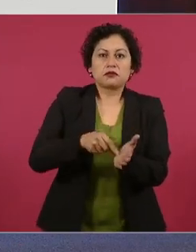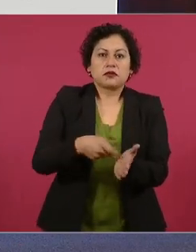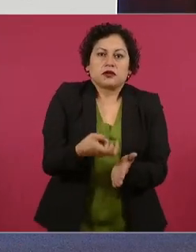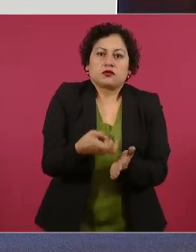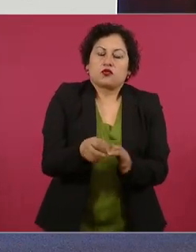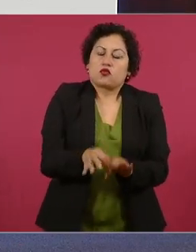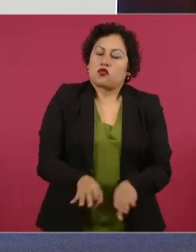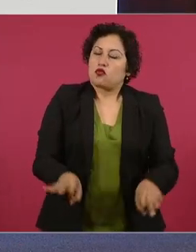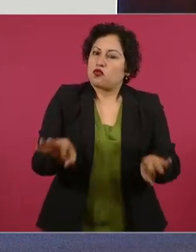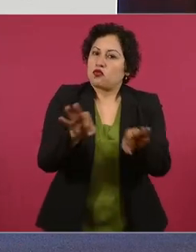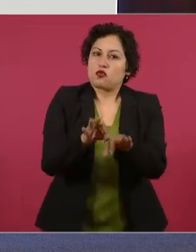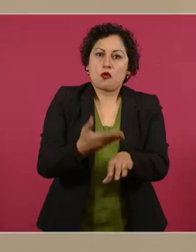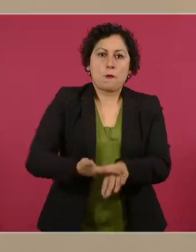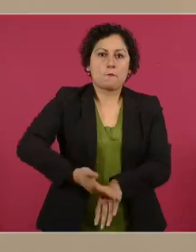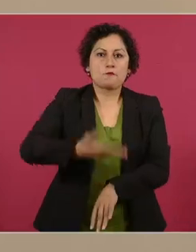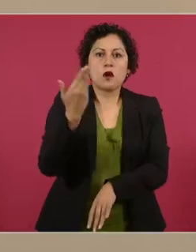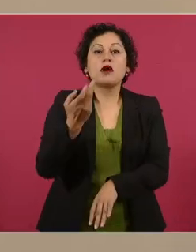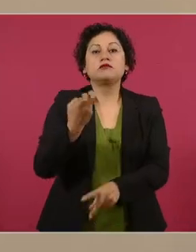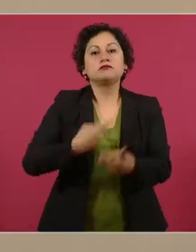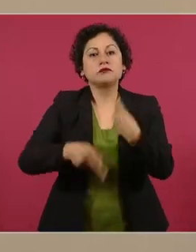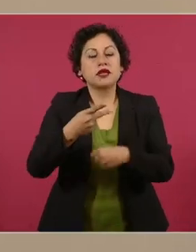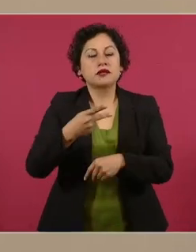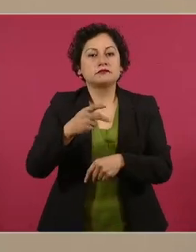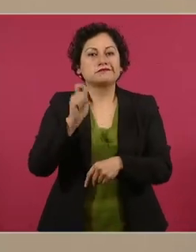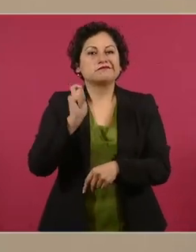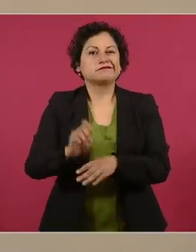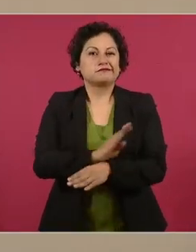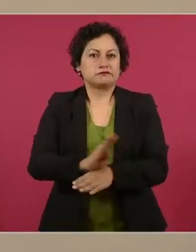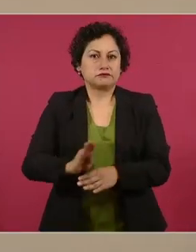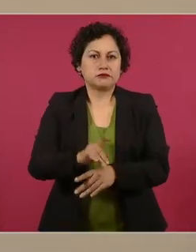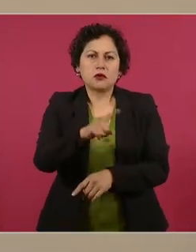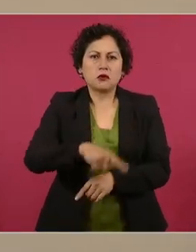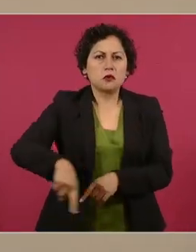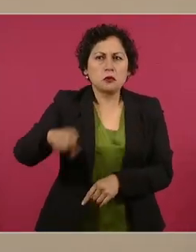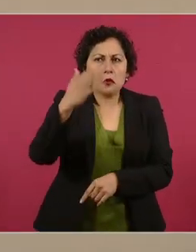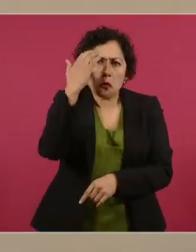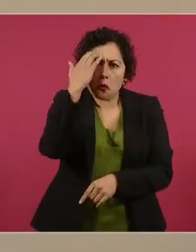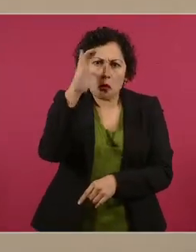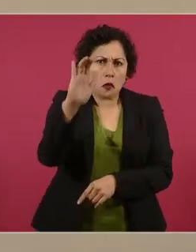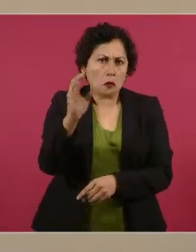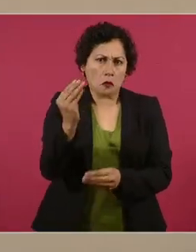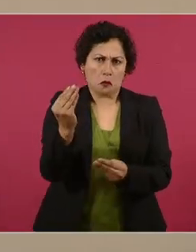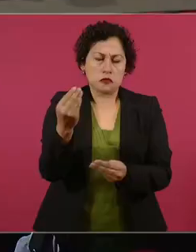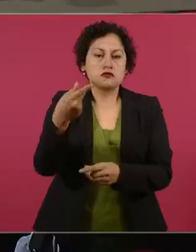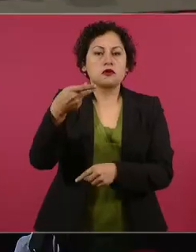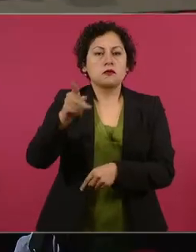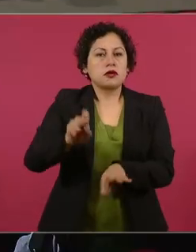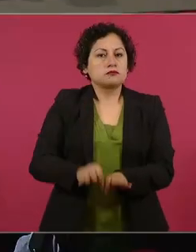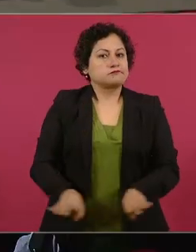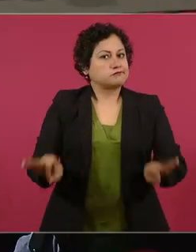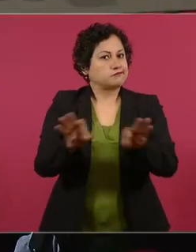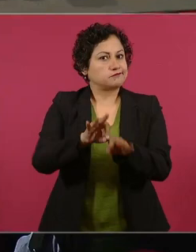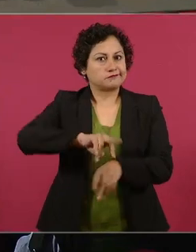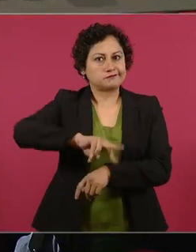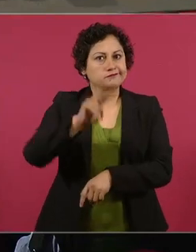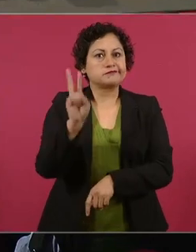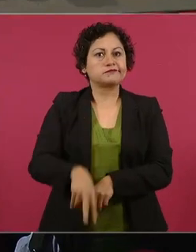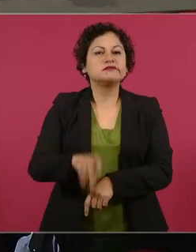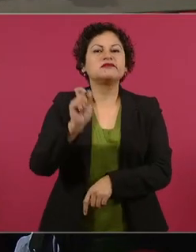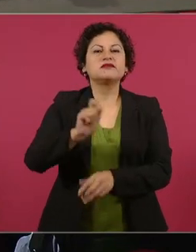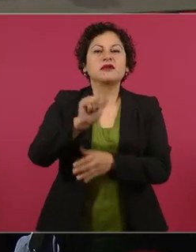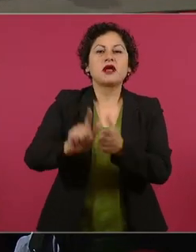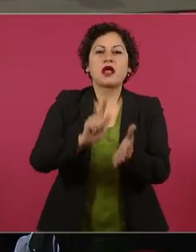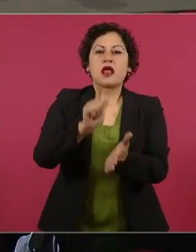que tuvo efectos muy importantes. Una reforma no muy conocida, pero que fue fundamental. ¿Qué planteó esa reforma que